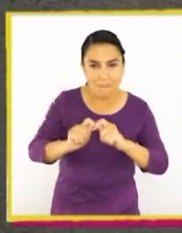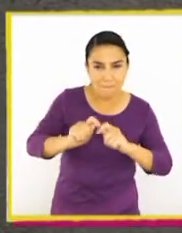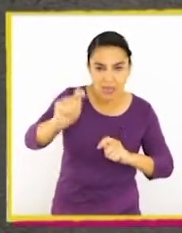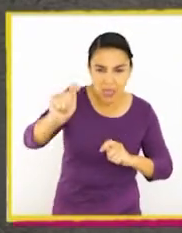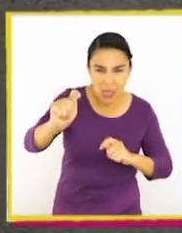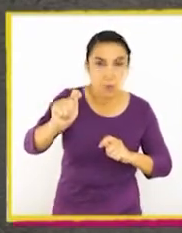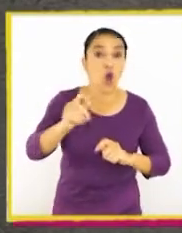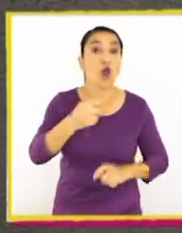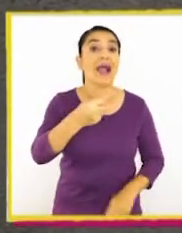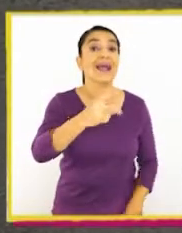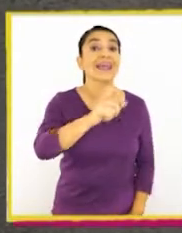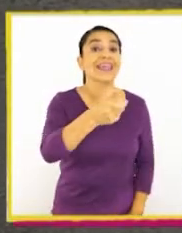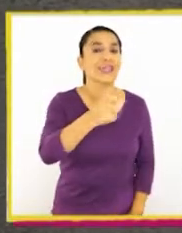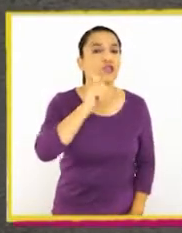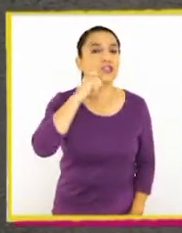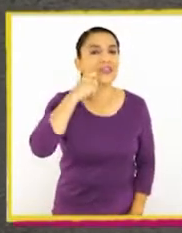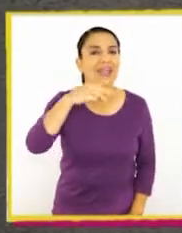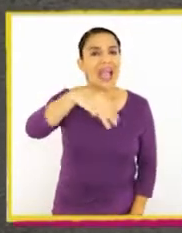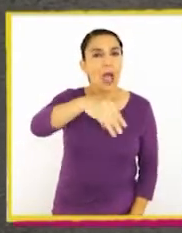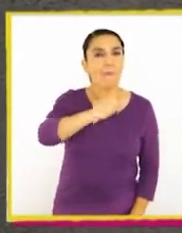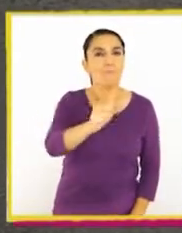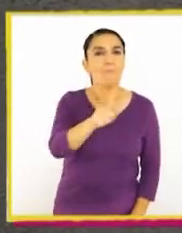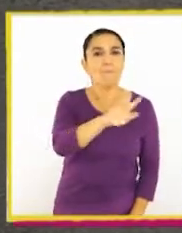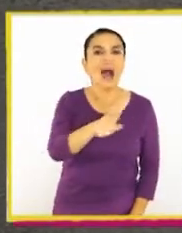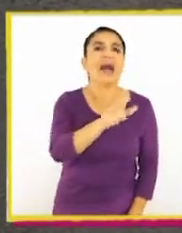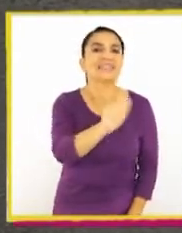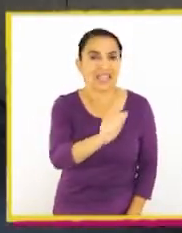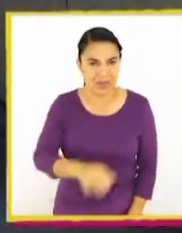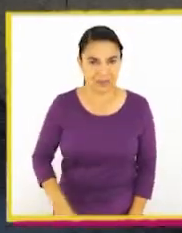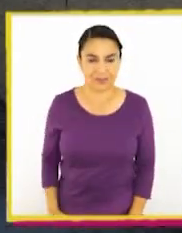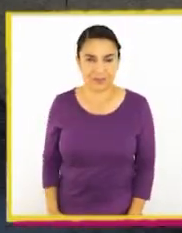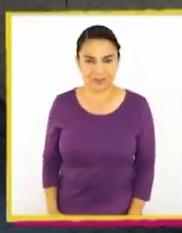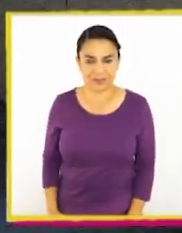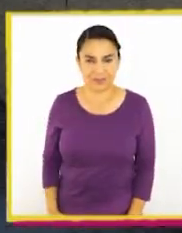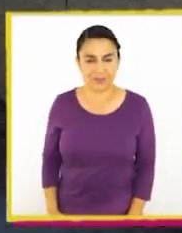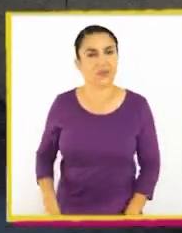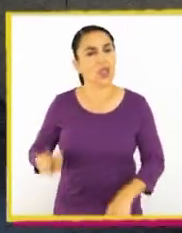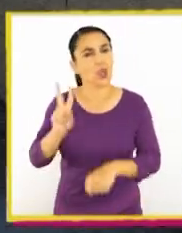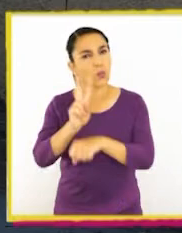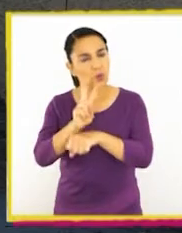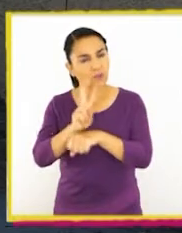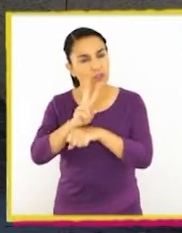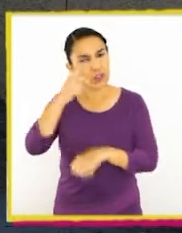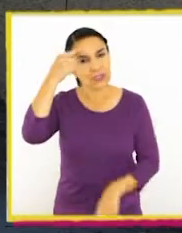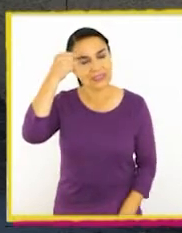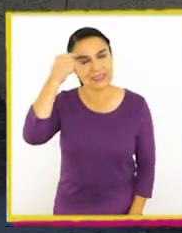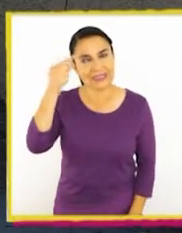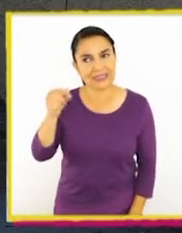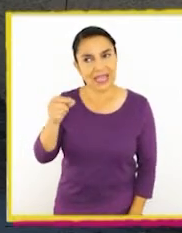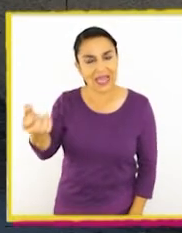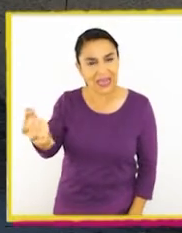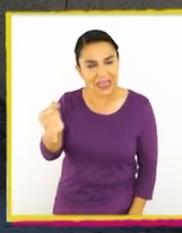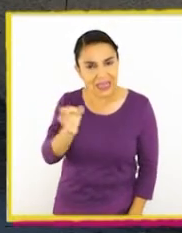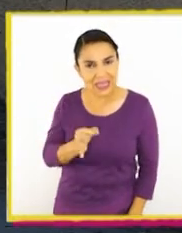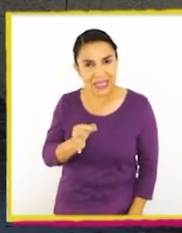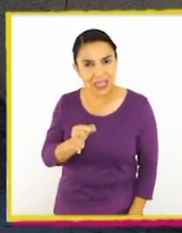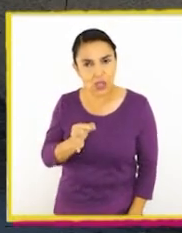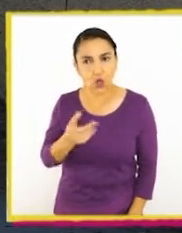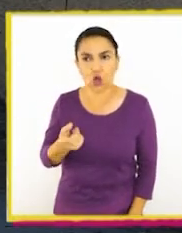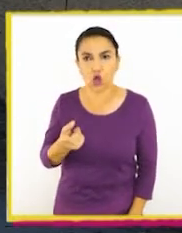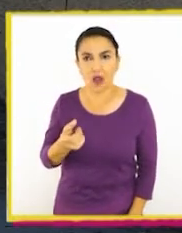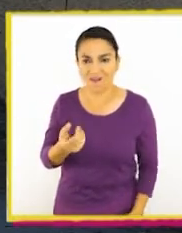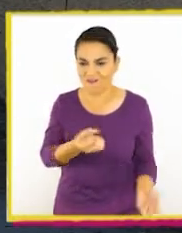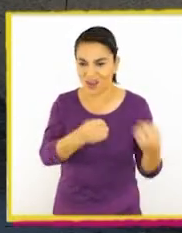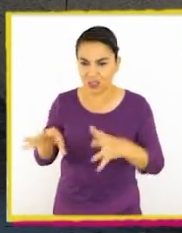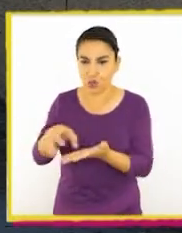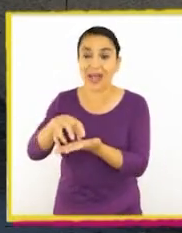en kilogramos, en realidad estamos masando. El profesor César mencionó que había que separar